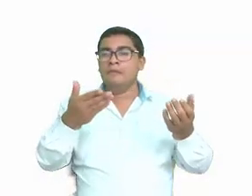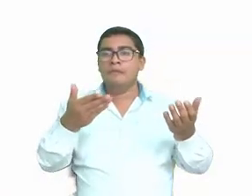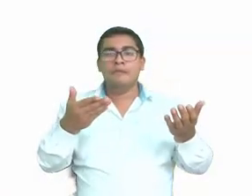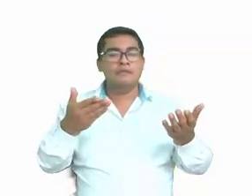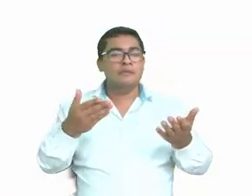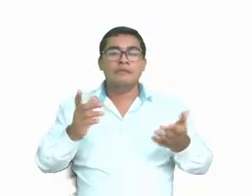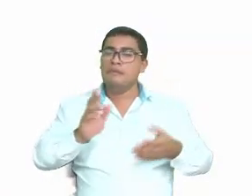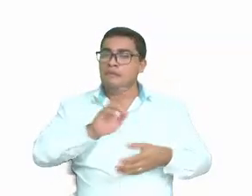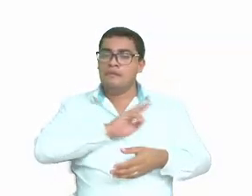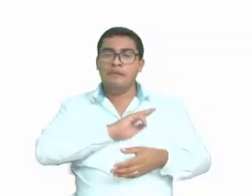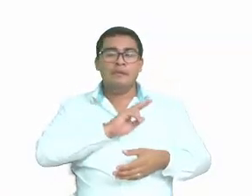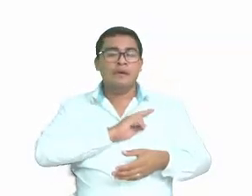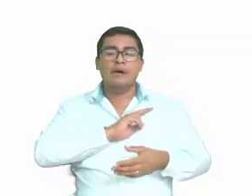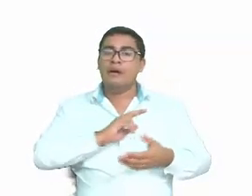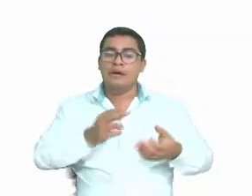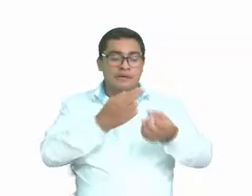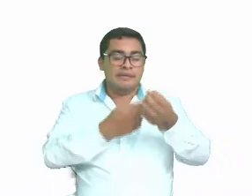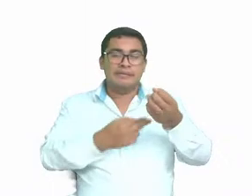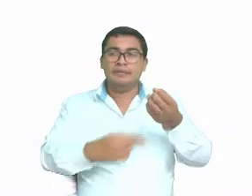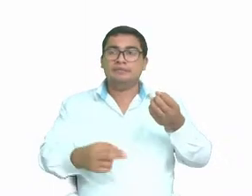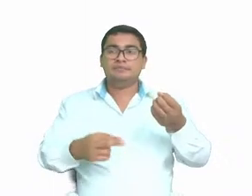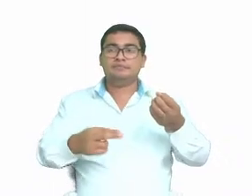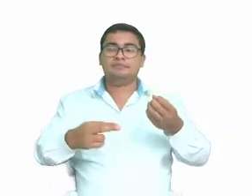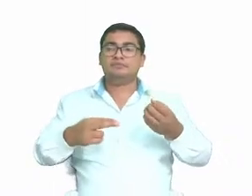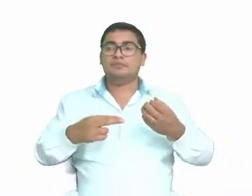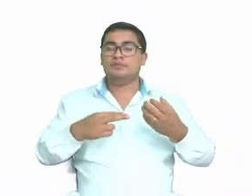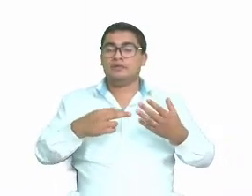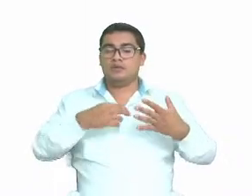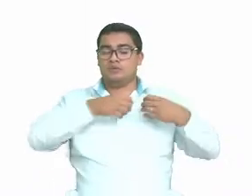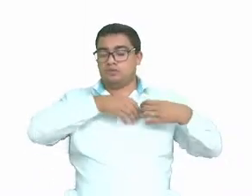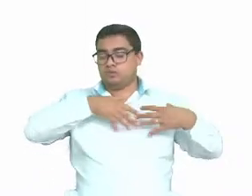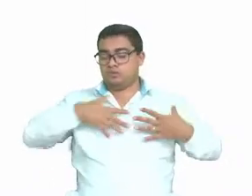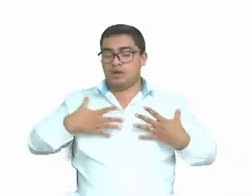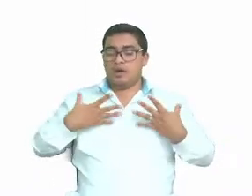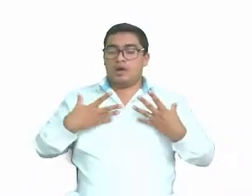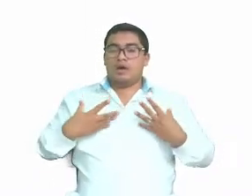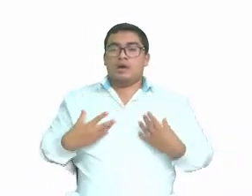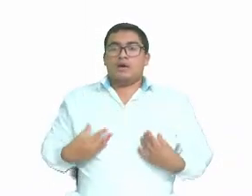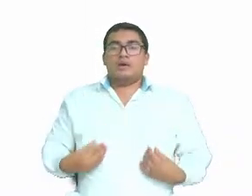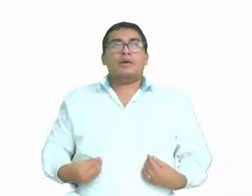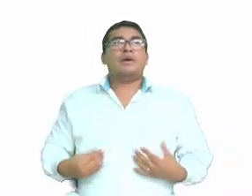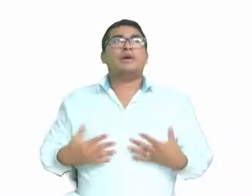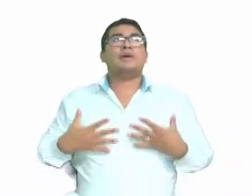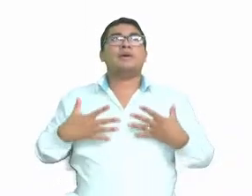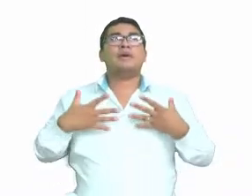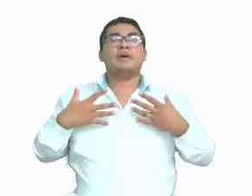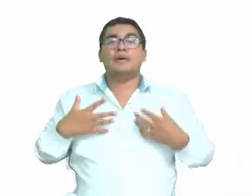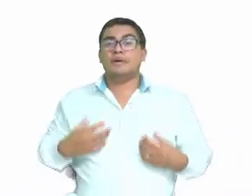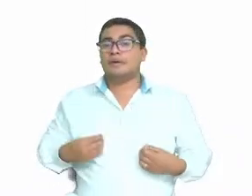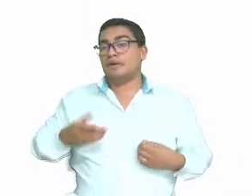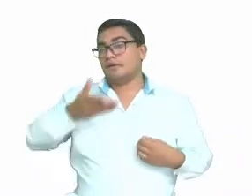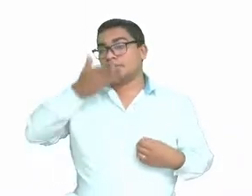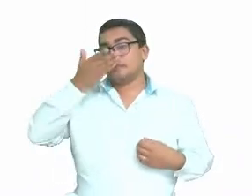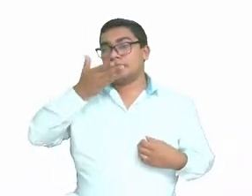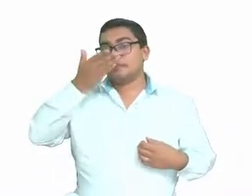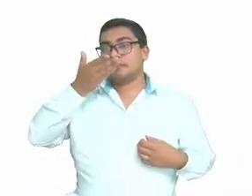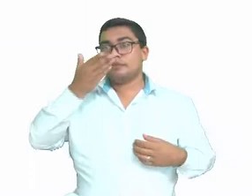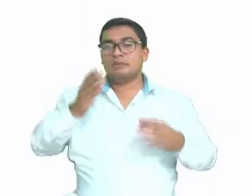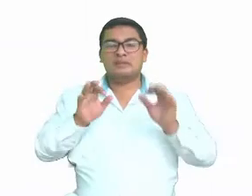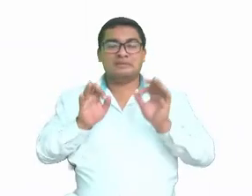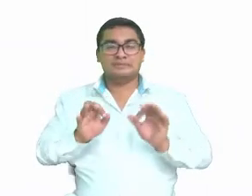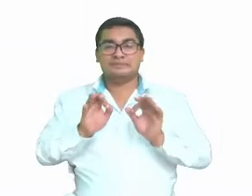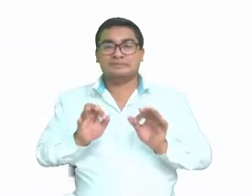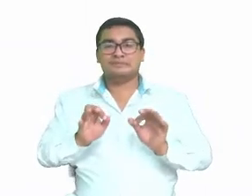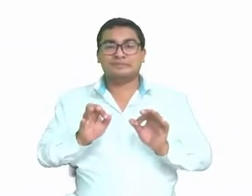tiene dióxido de carbono y le permite llegar al pulmón para intercambiar y tomar